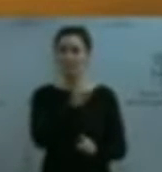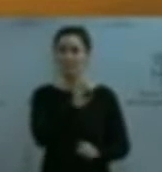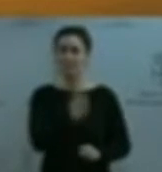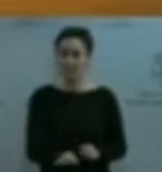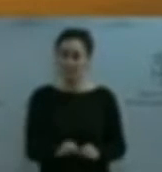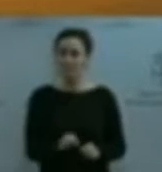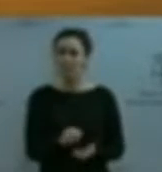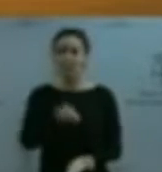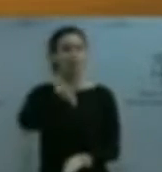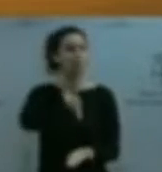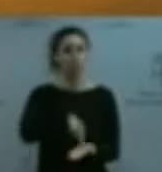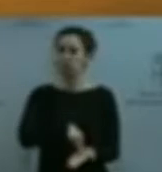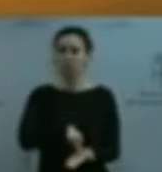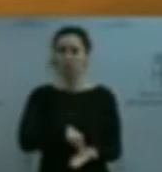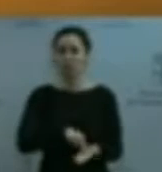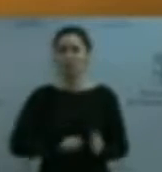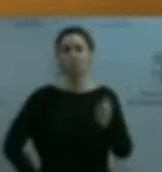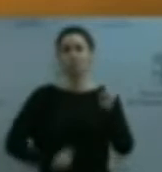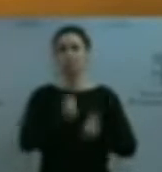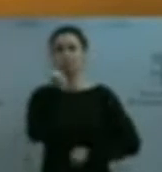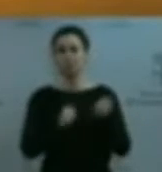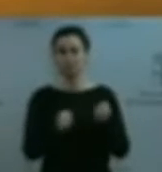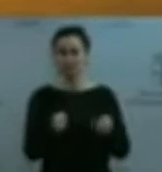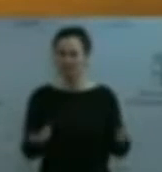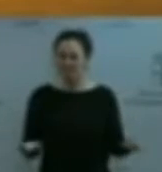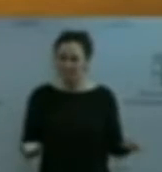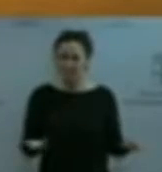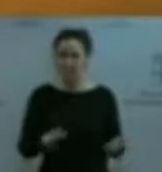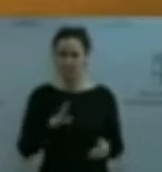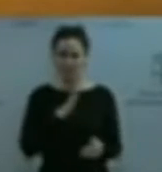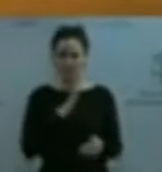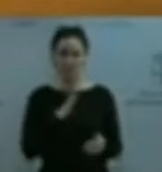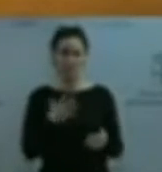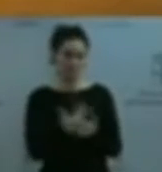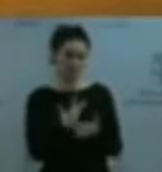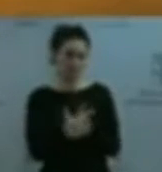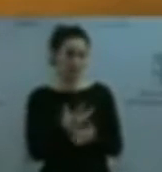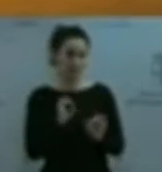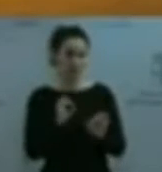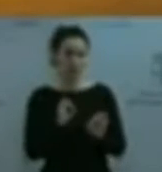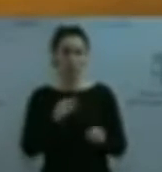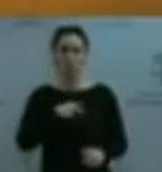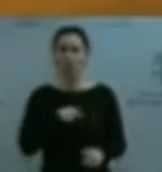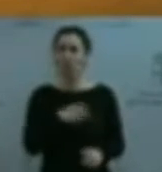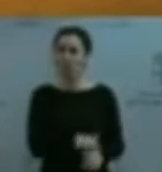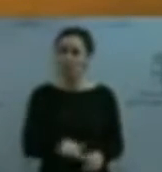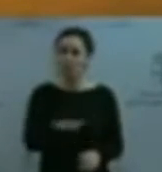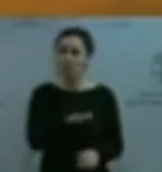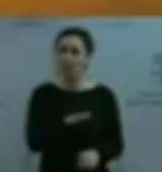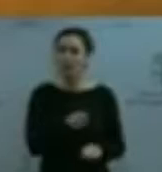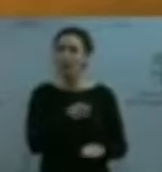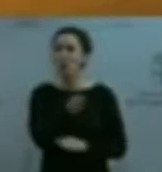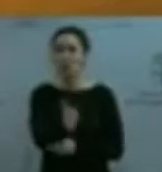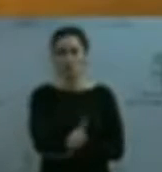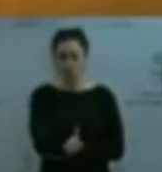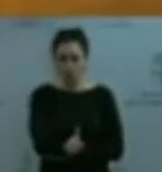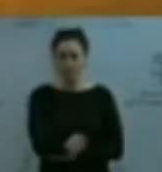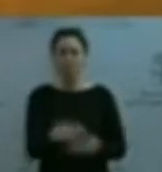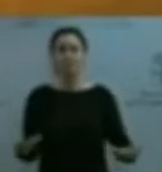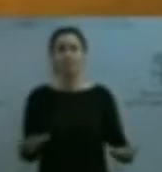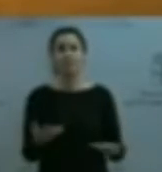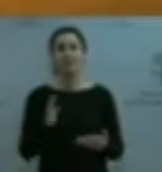Y querría que me dijera dónde estaban los servicios jurídicos del Principado, por qué no se personaron y qué fallo hubo para que no nos personáramos. Y